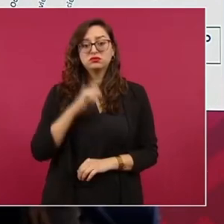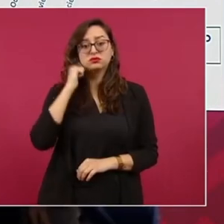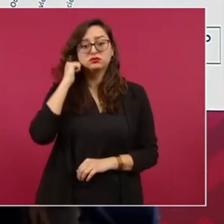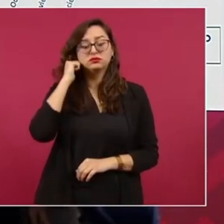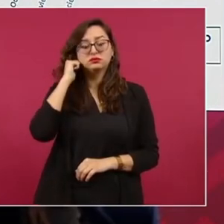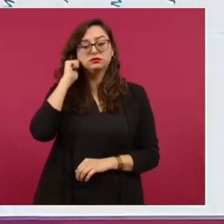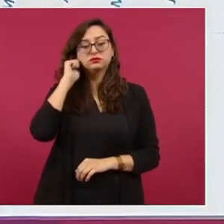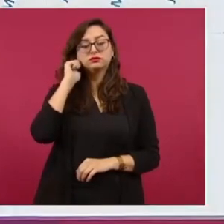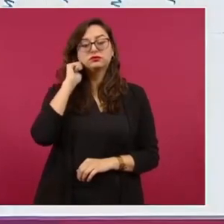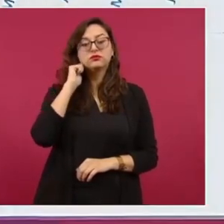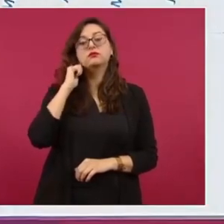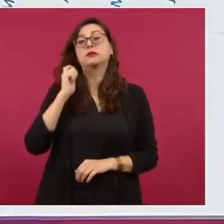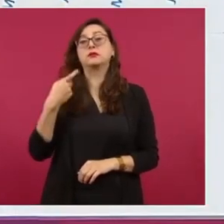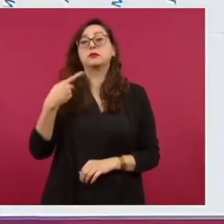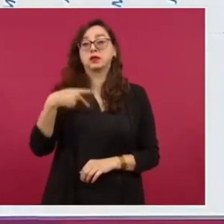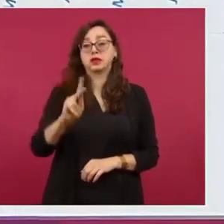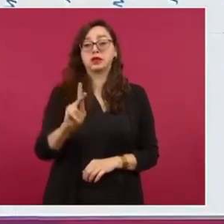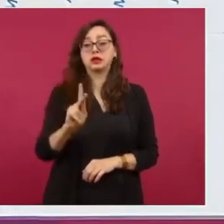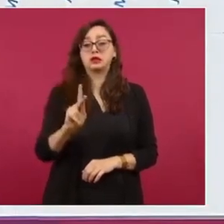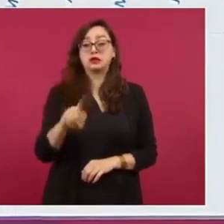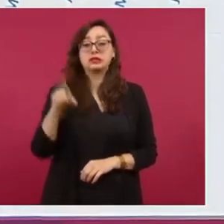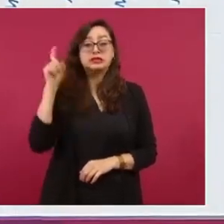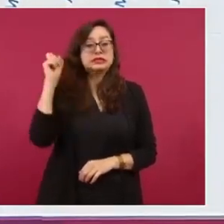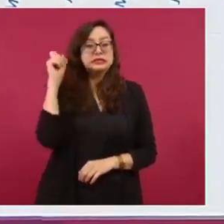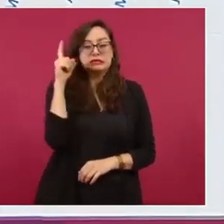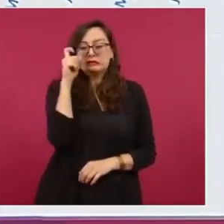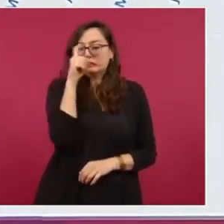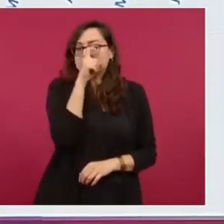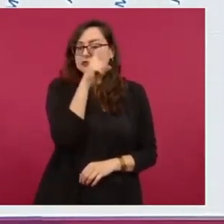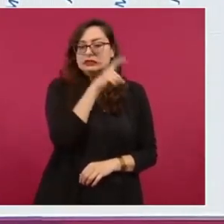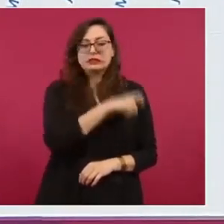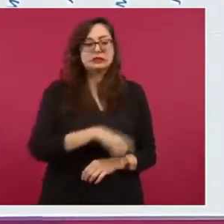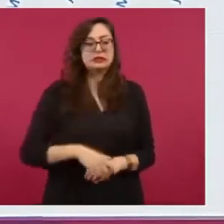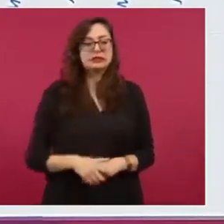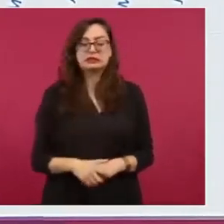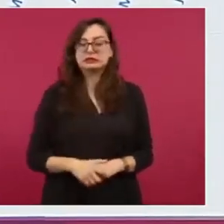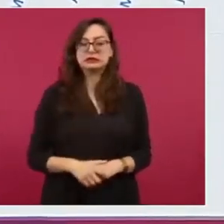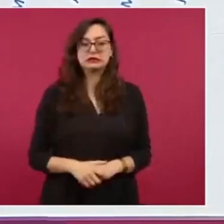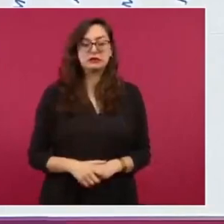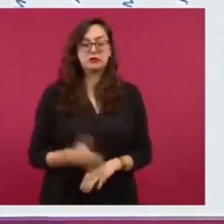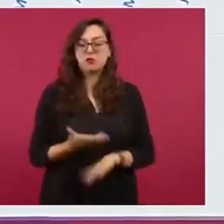hubo una presión tremenda